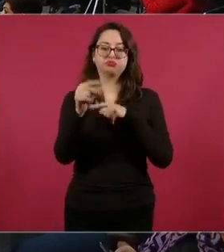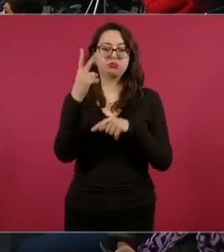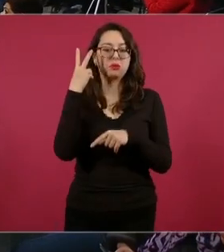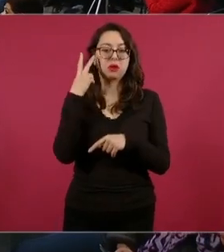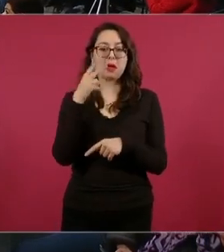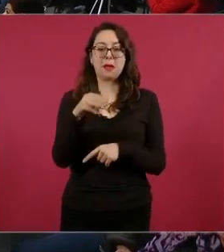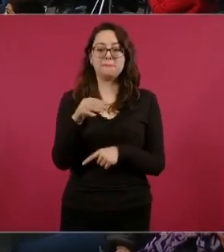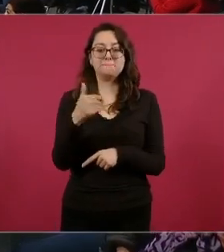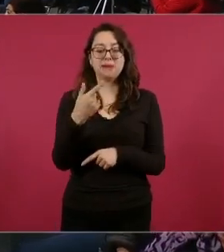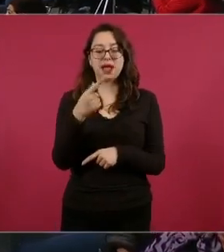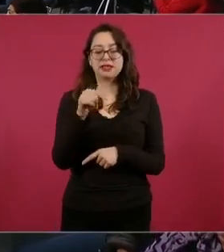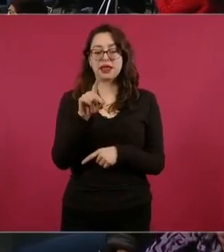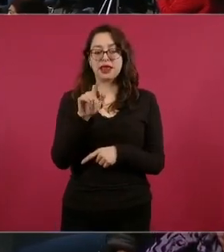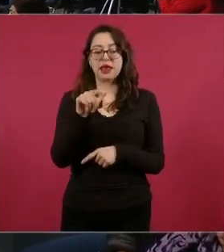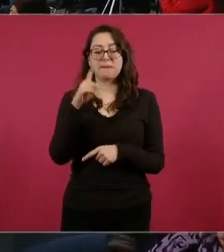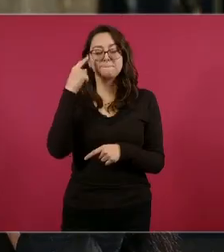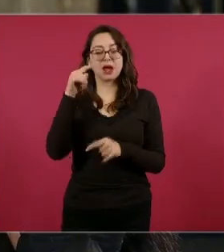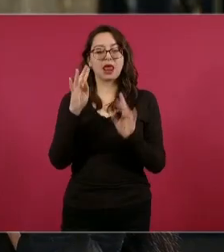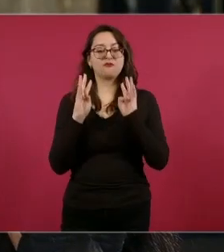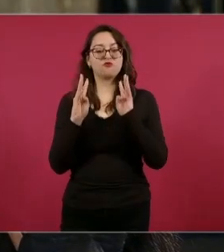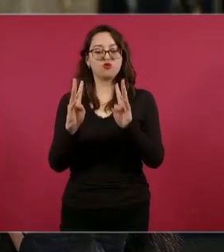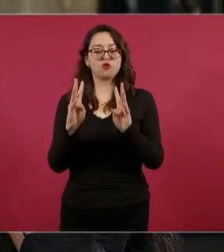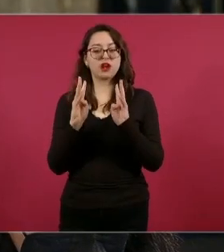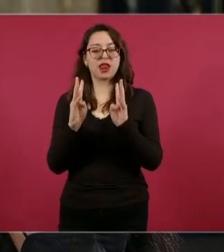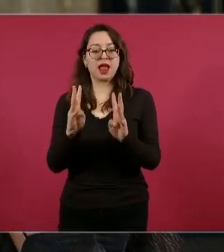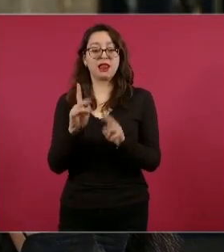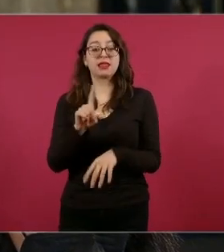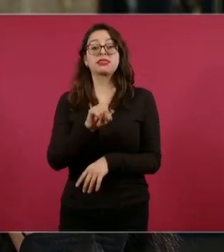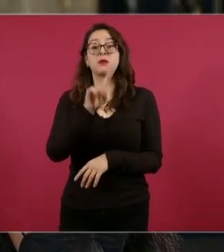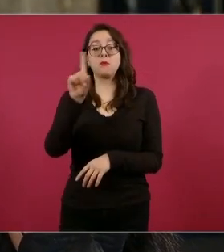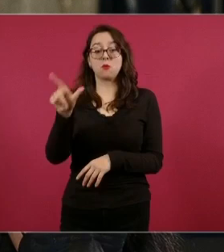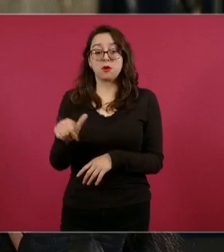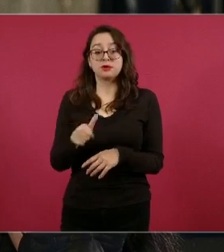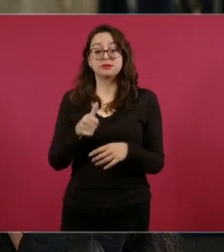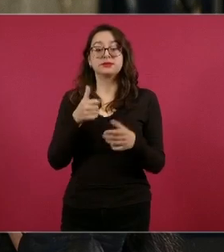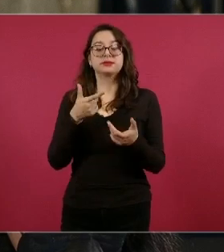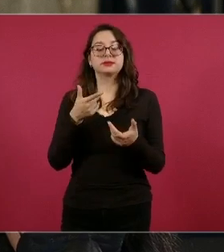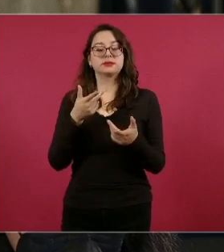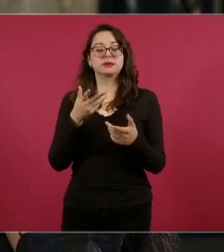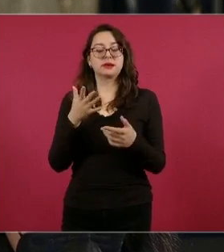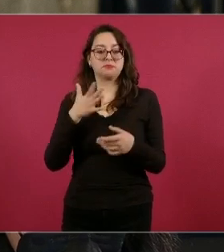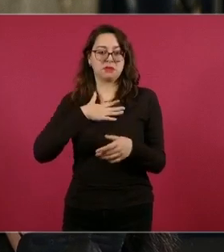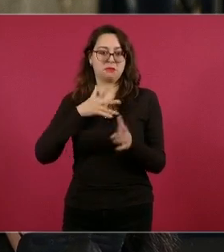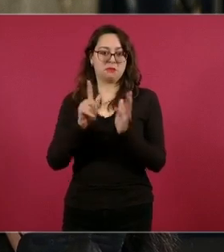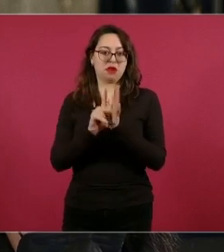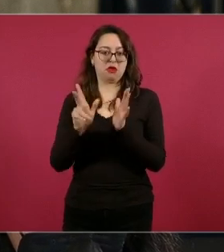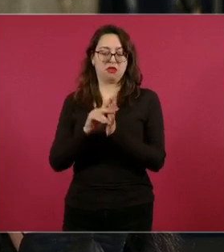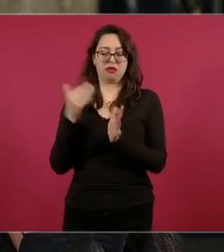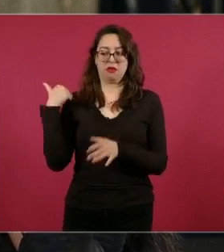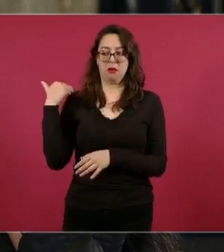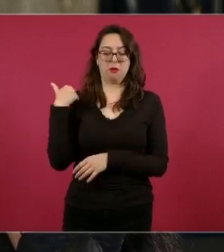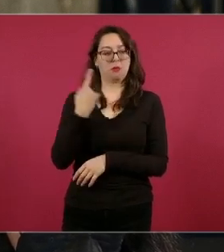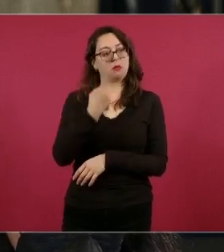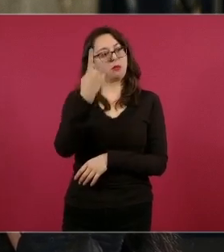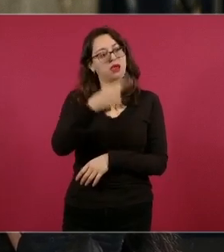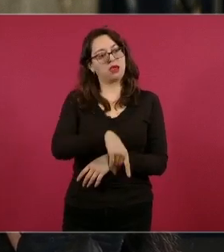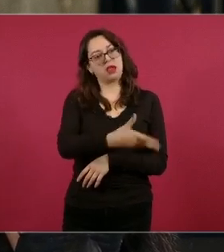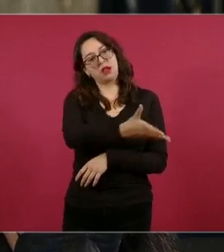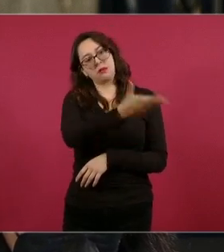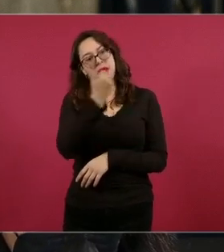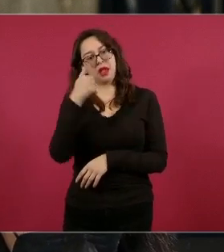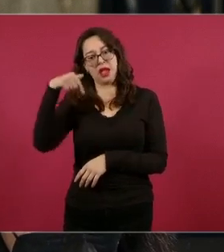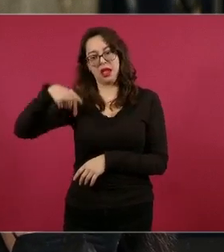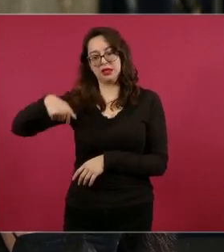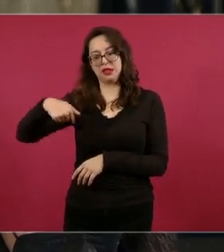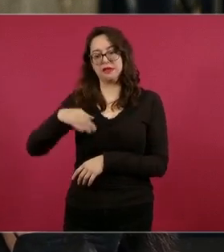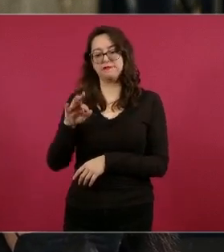de Quino a los funerales, y después de ahí el periódico me pidió que me regresara a entrevistarme con